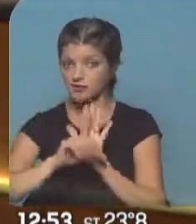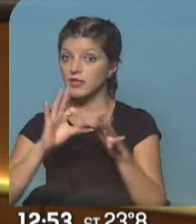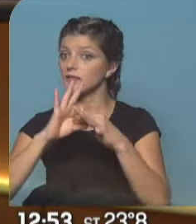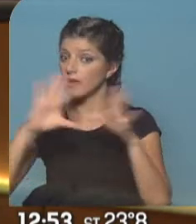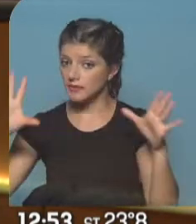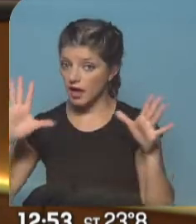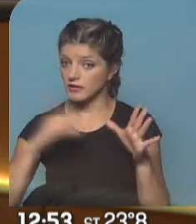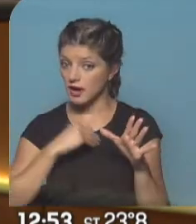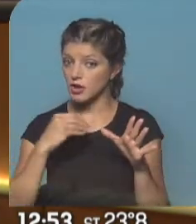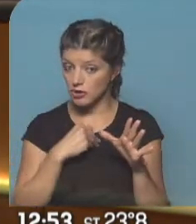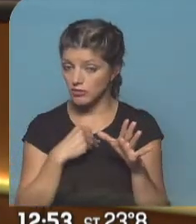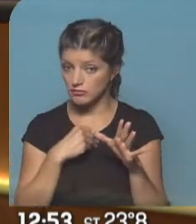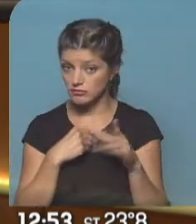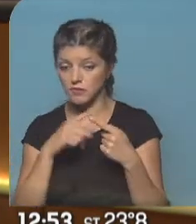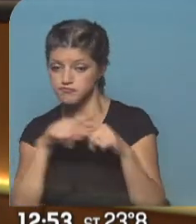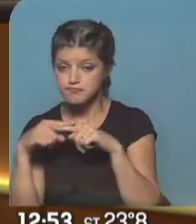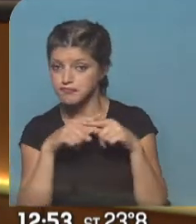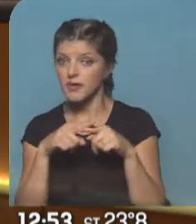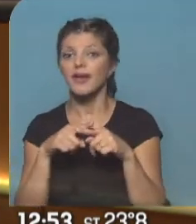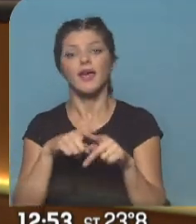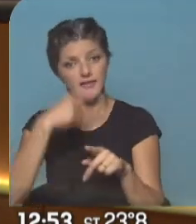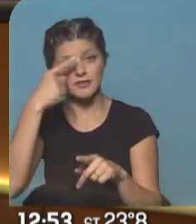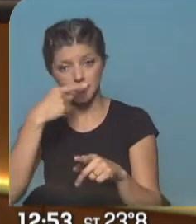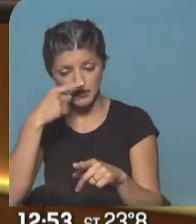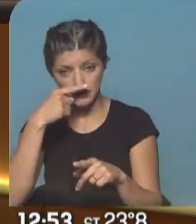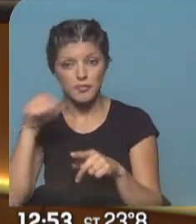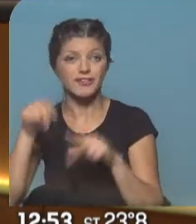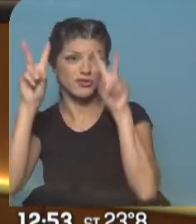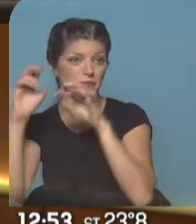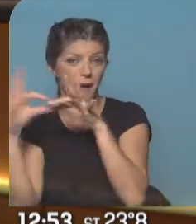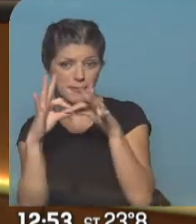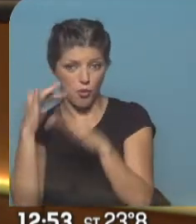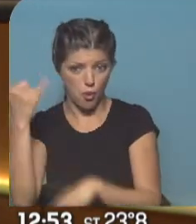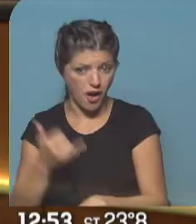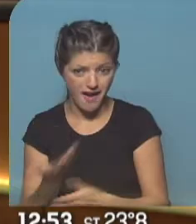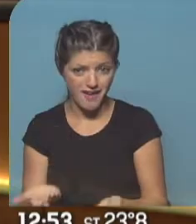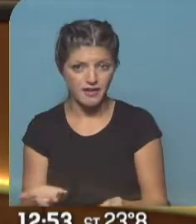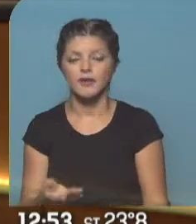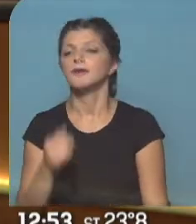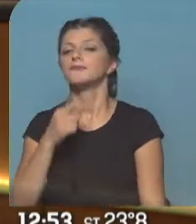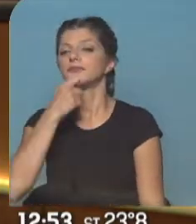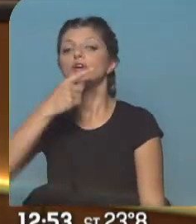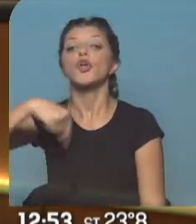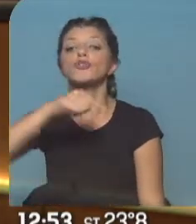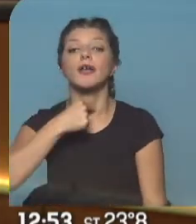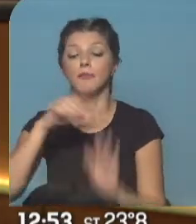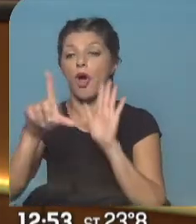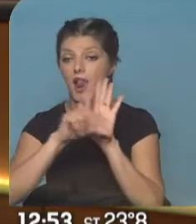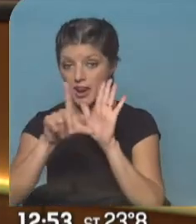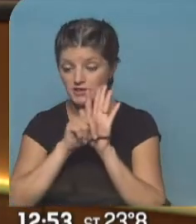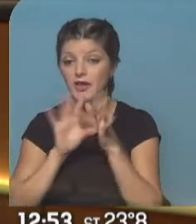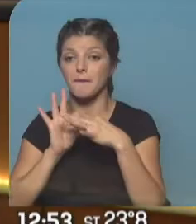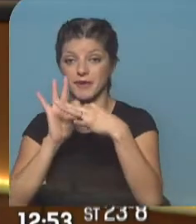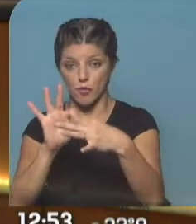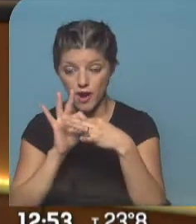sería interesante porque va en la discusión de todos estos temas. Si queremos leyes más ligadas a los